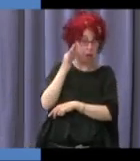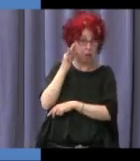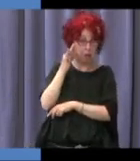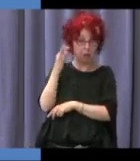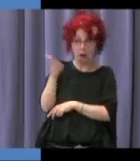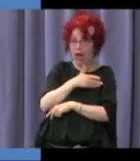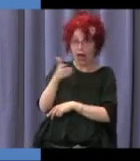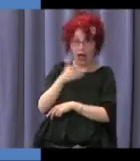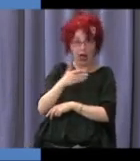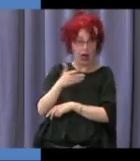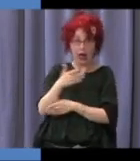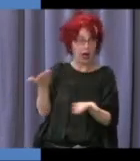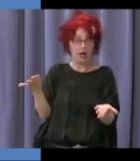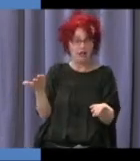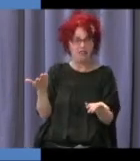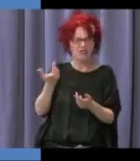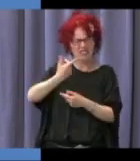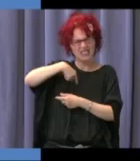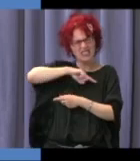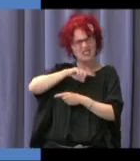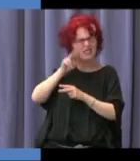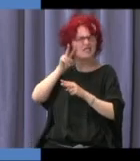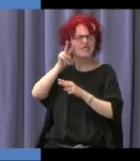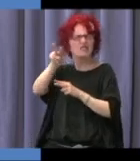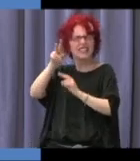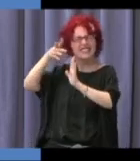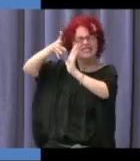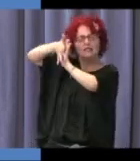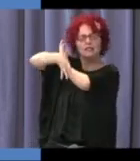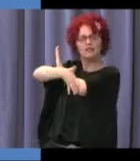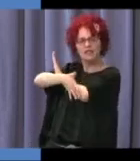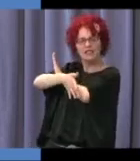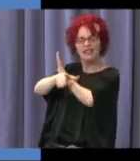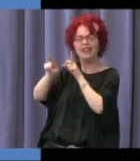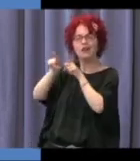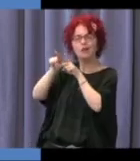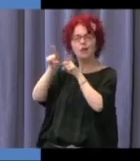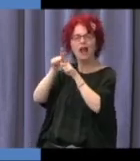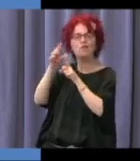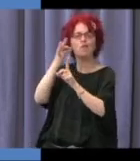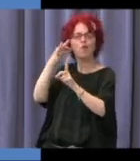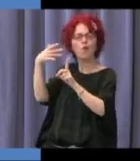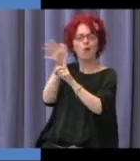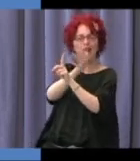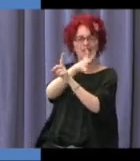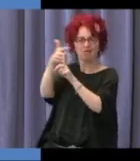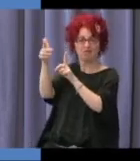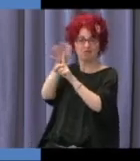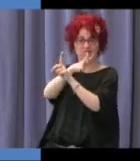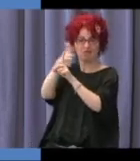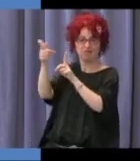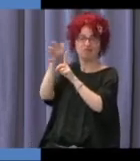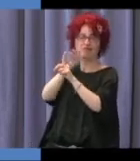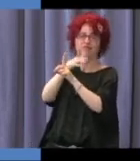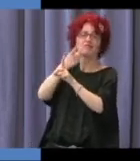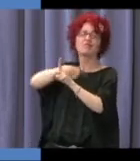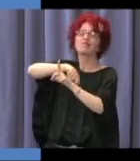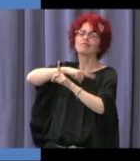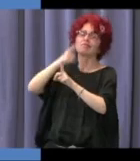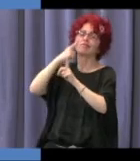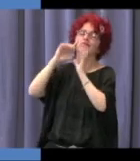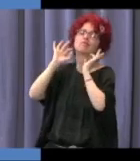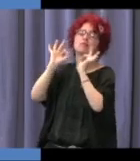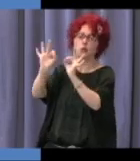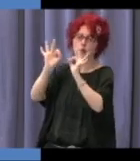digo, que hacen apología de la violencia de género, que hoy día, afortunadamente, no se dicen, si se dijeran los podríamos denunciar, pero que están recogidos